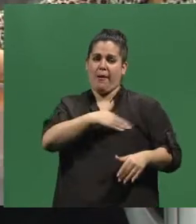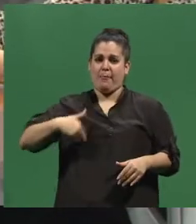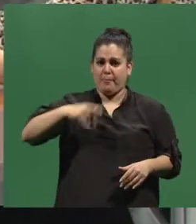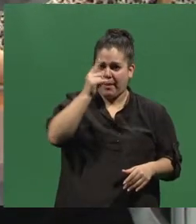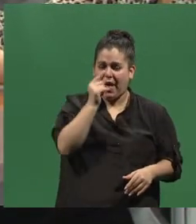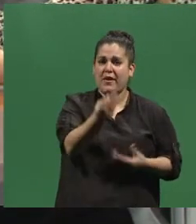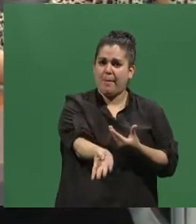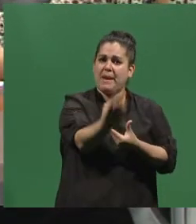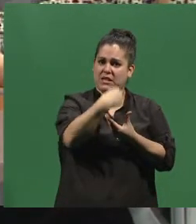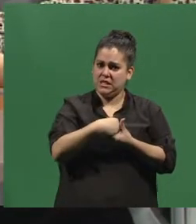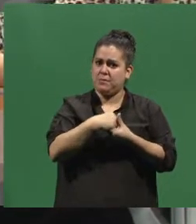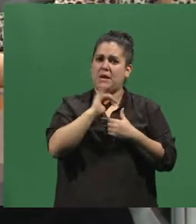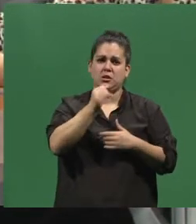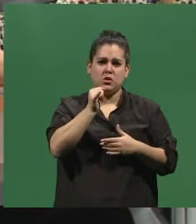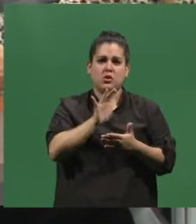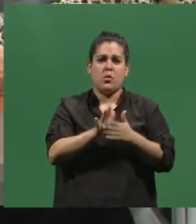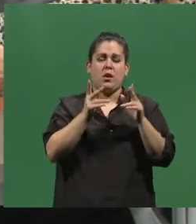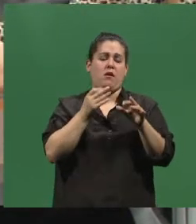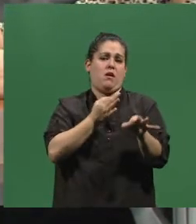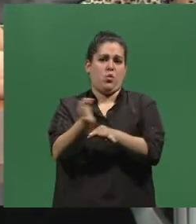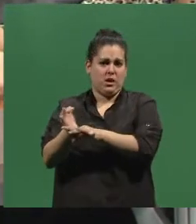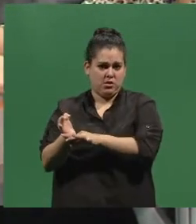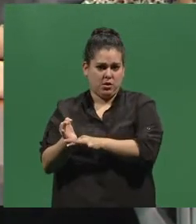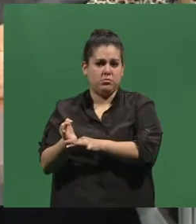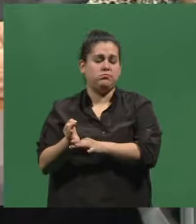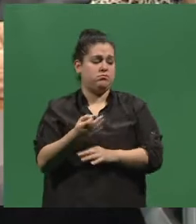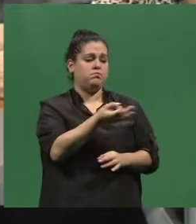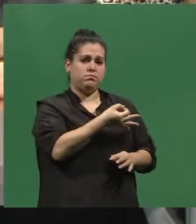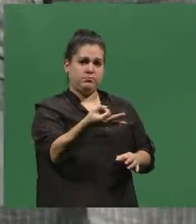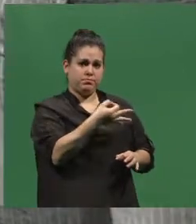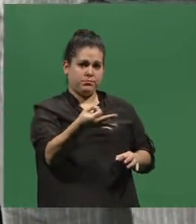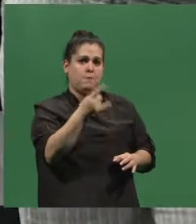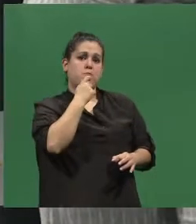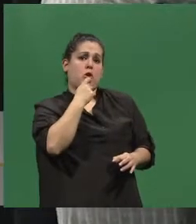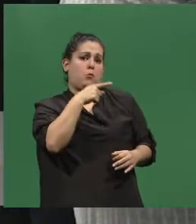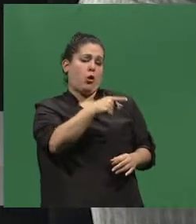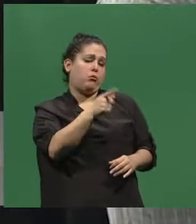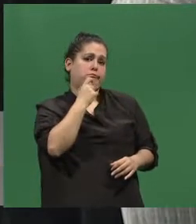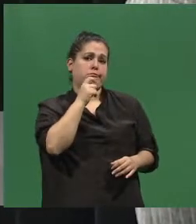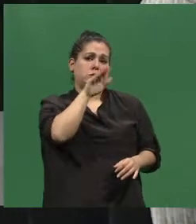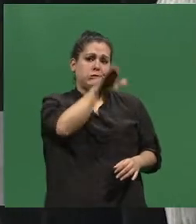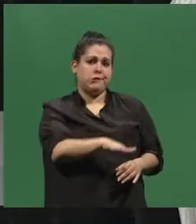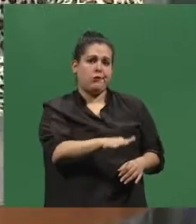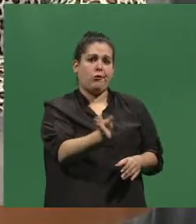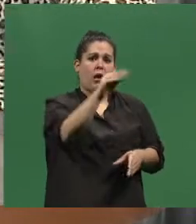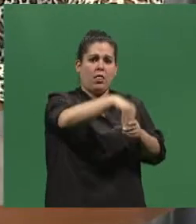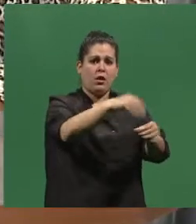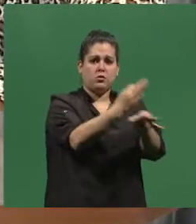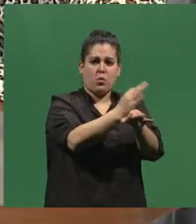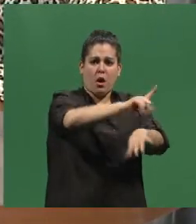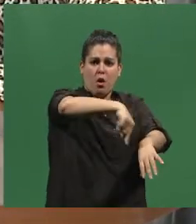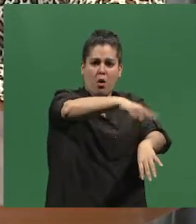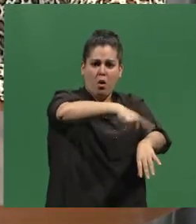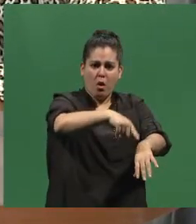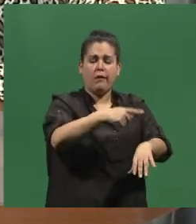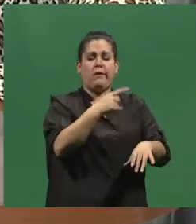ser partícipes en la comunidad educativa. No, por supuesto, porque si vos a un chico lo tenés tantas horas en una institución